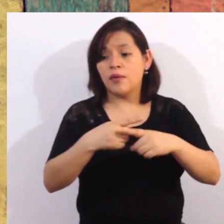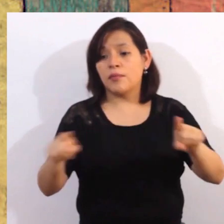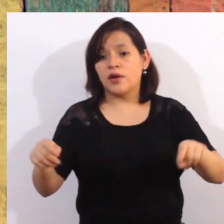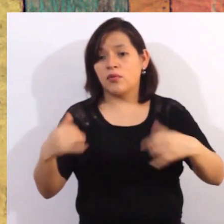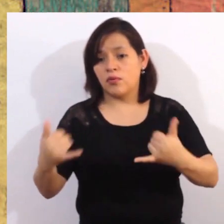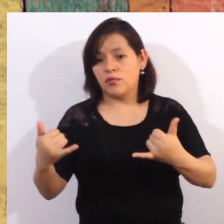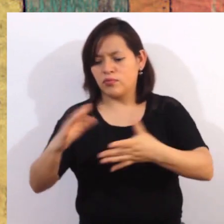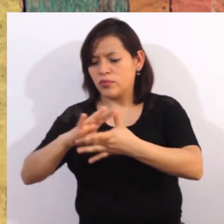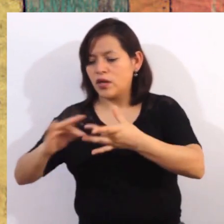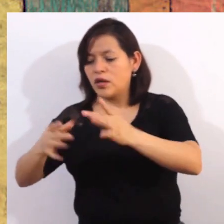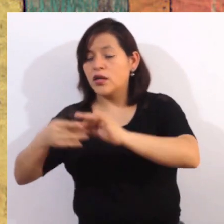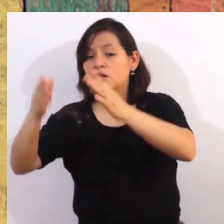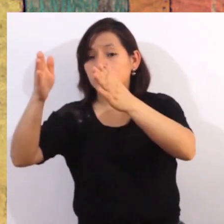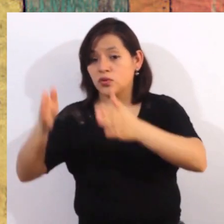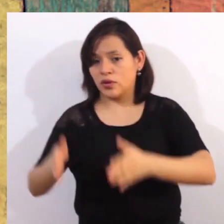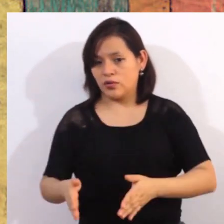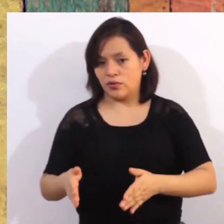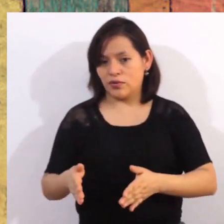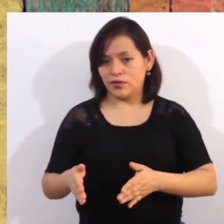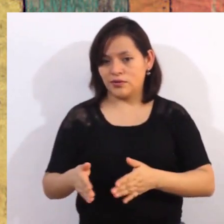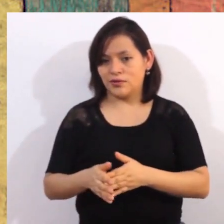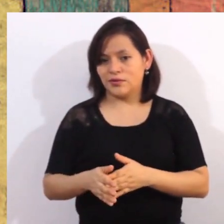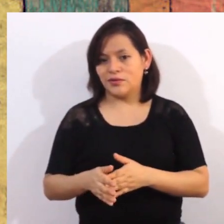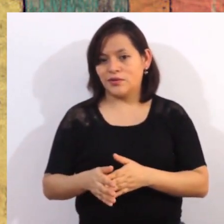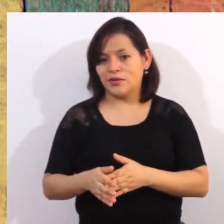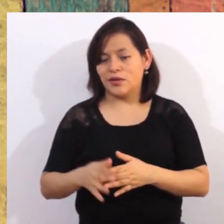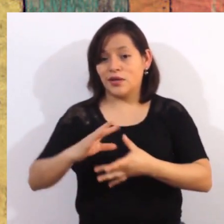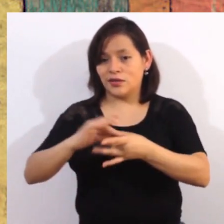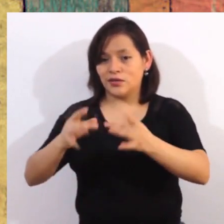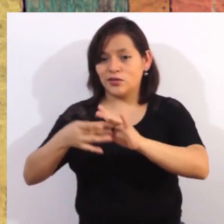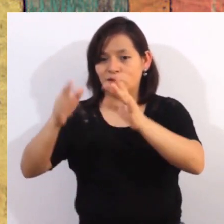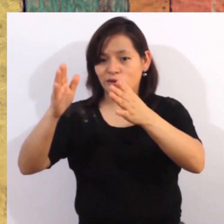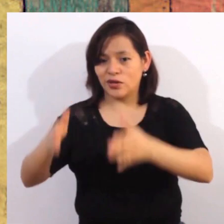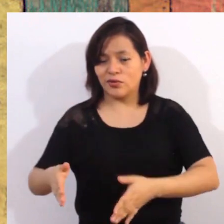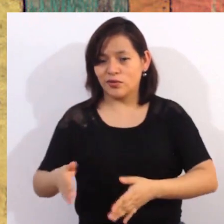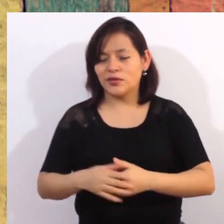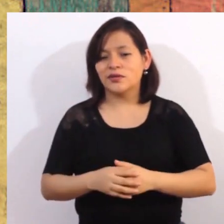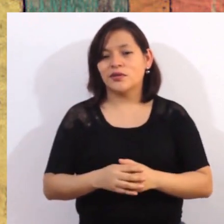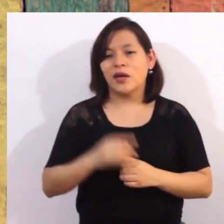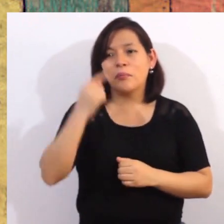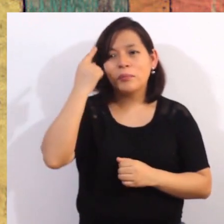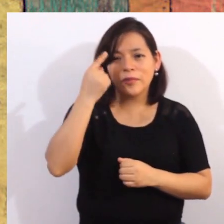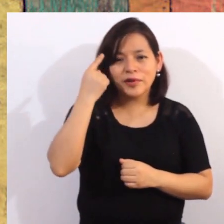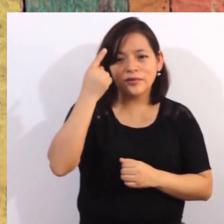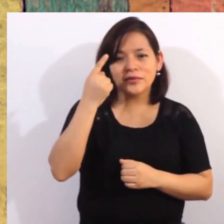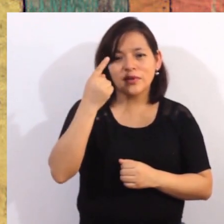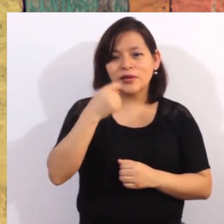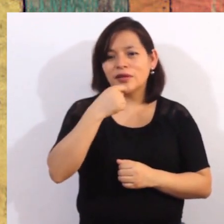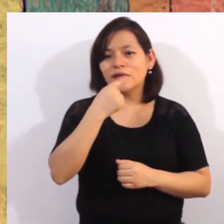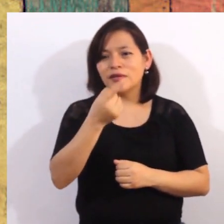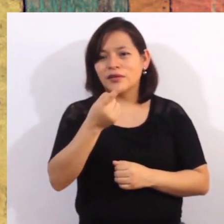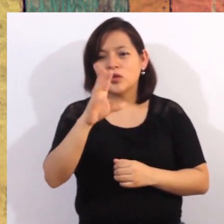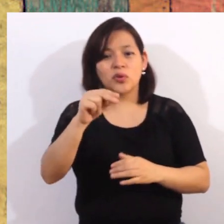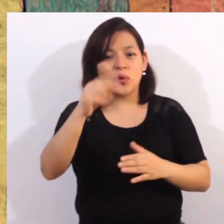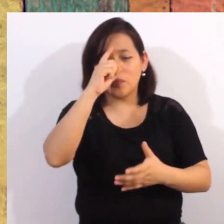Pero los críticos modernos, parte tal vez de una teología liberal, que considera la no existencia a veces de